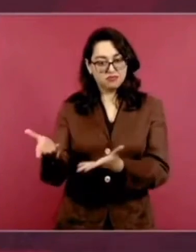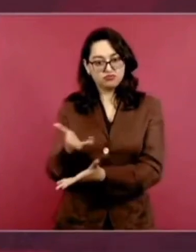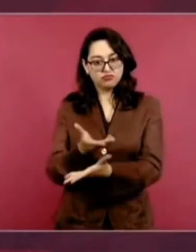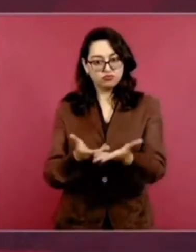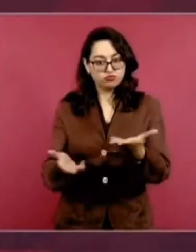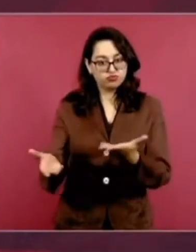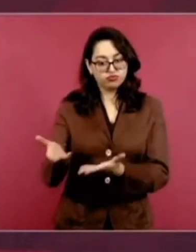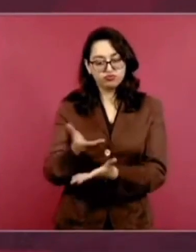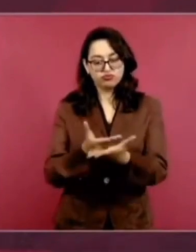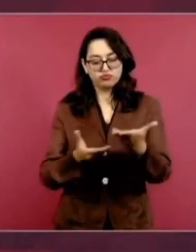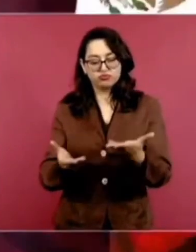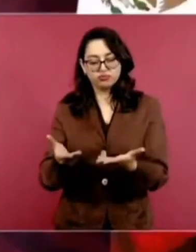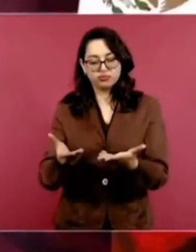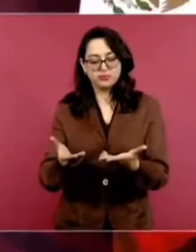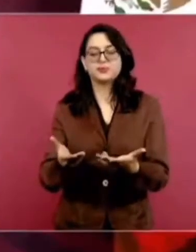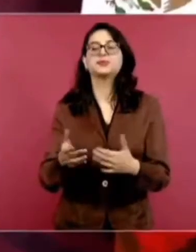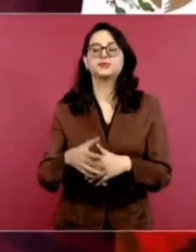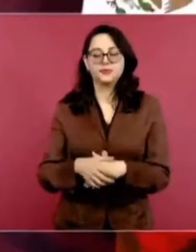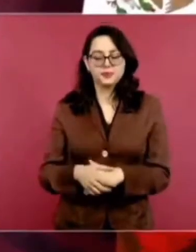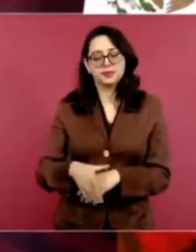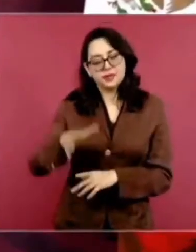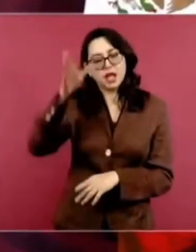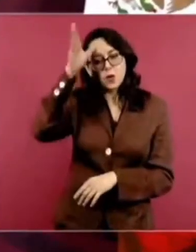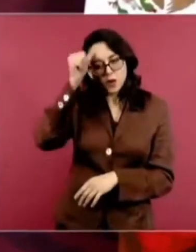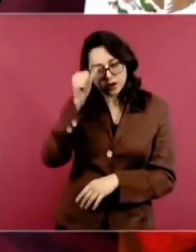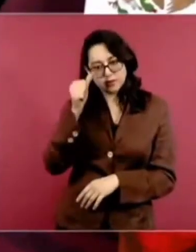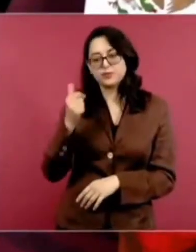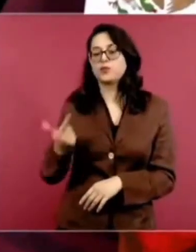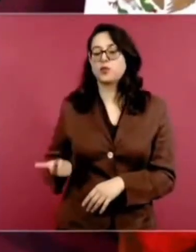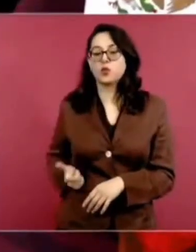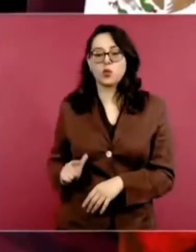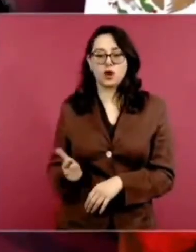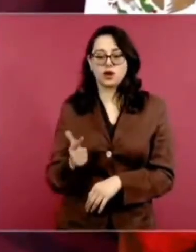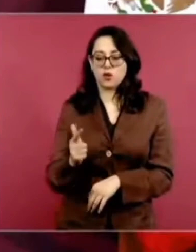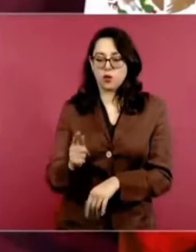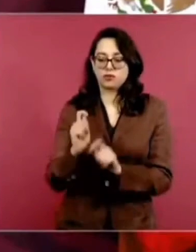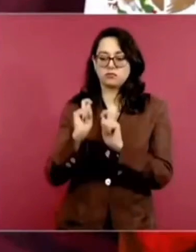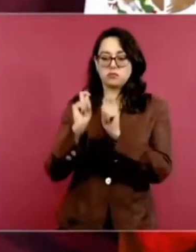También, ahí les dieron también Guanajuato, al PAN.